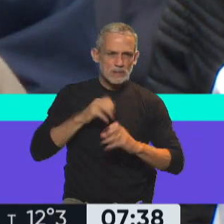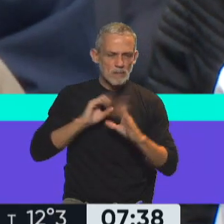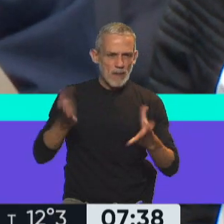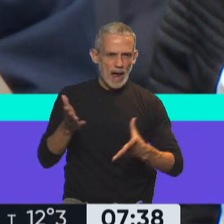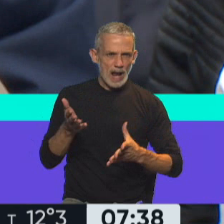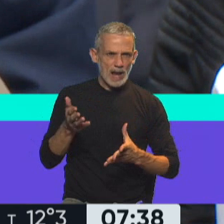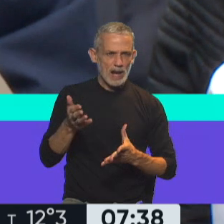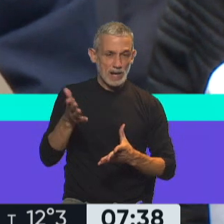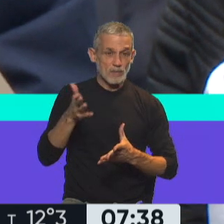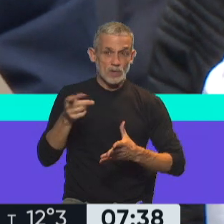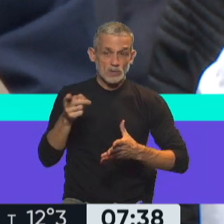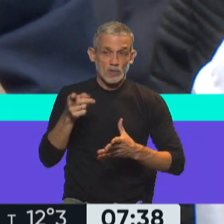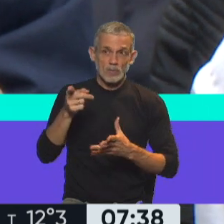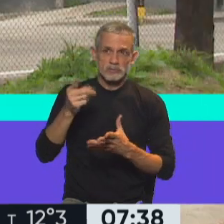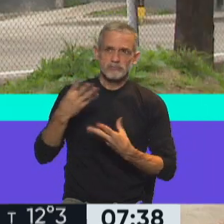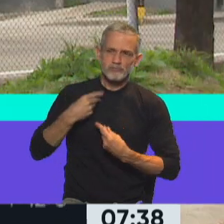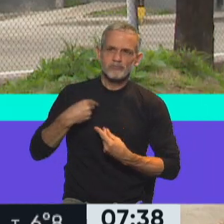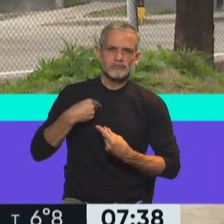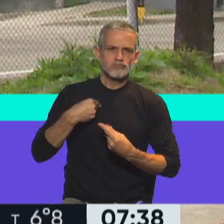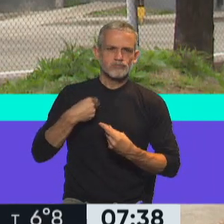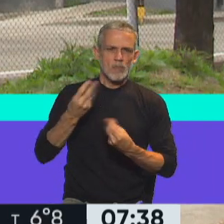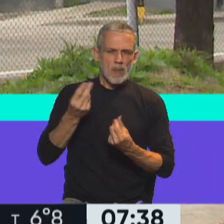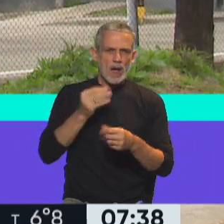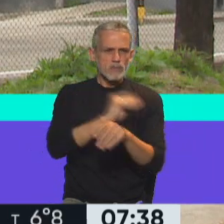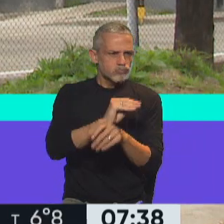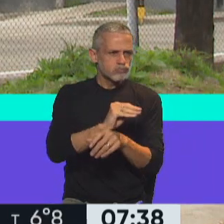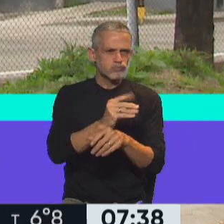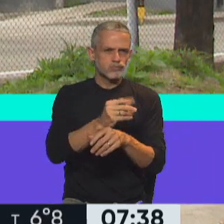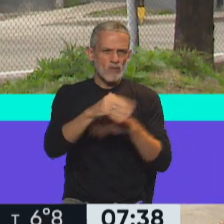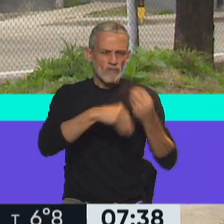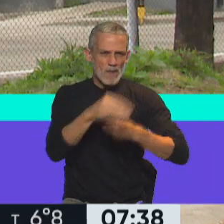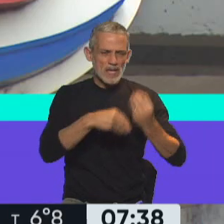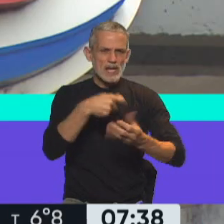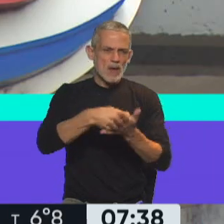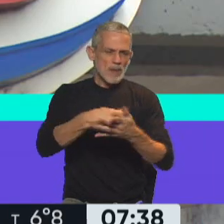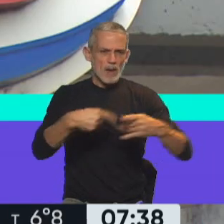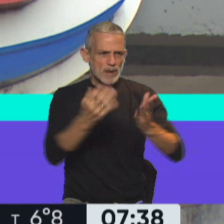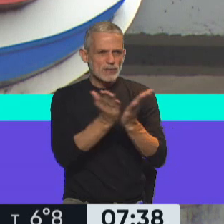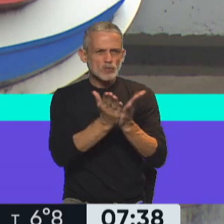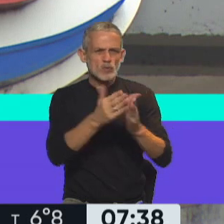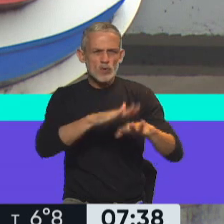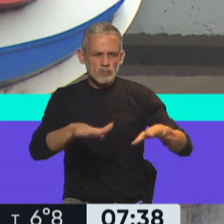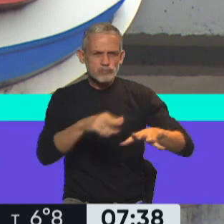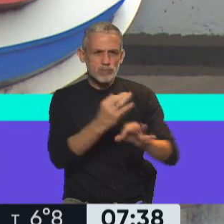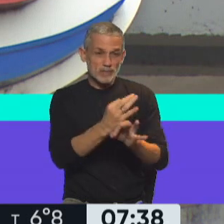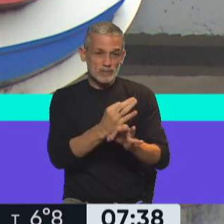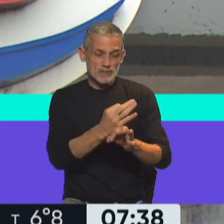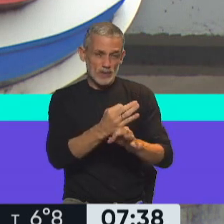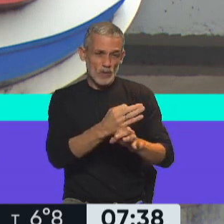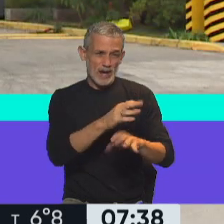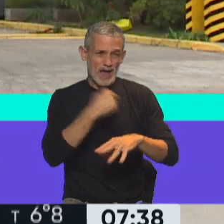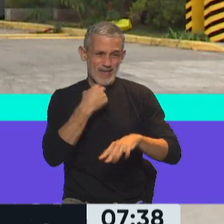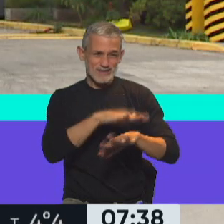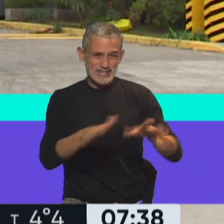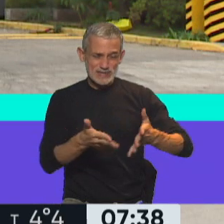porque esto nos ayudaba también a poder mantener a la familia, a pagar los estudios a mis hijos. Y la verdad que